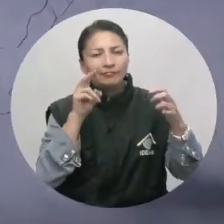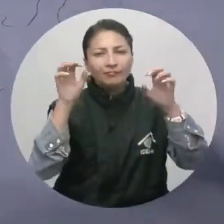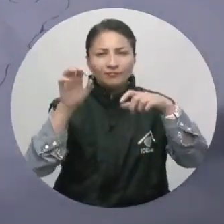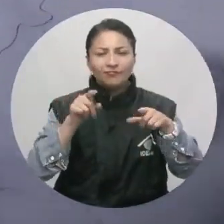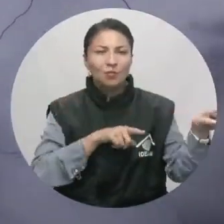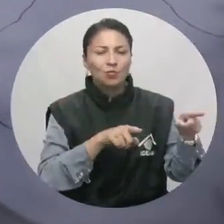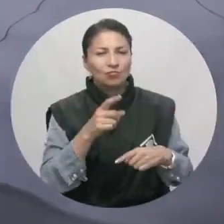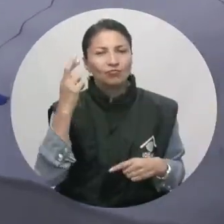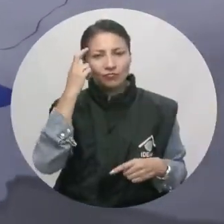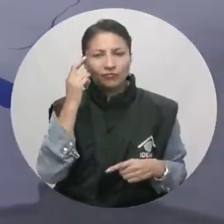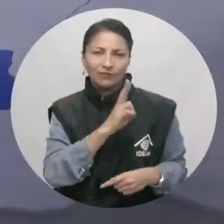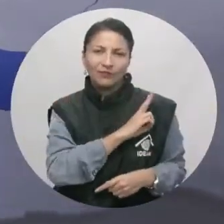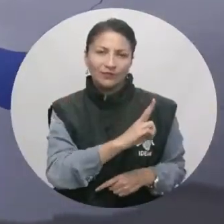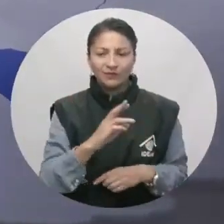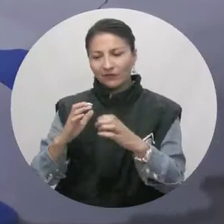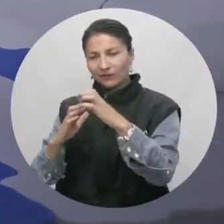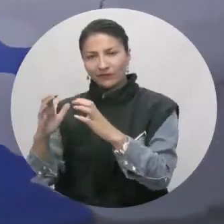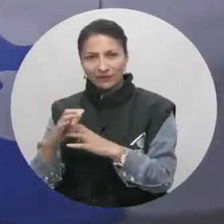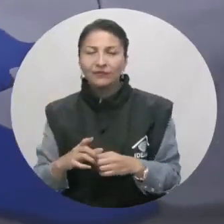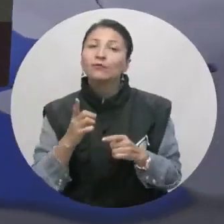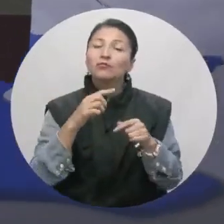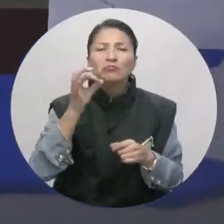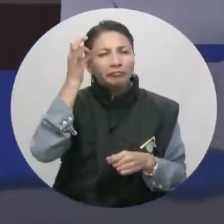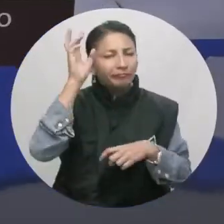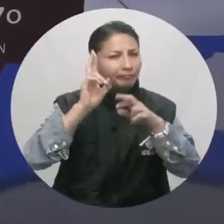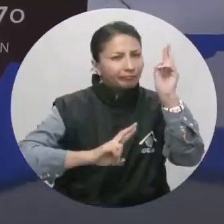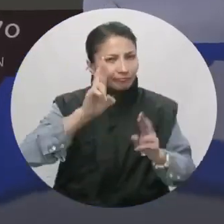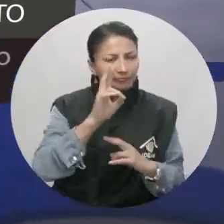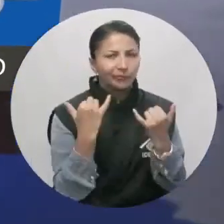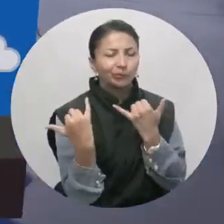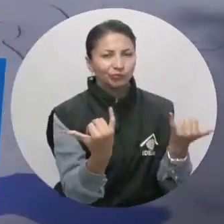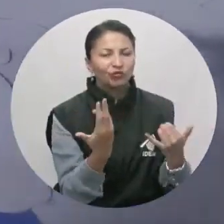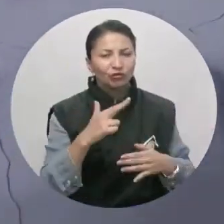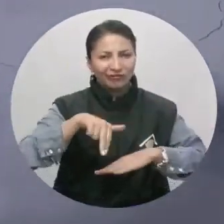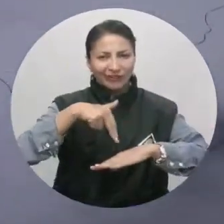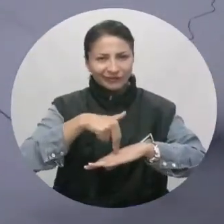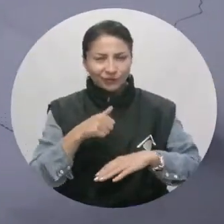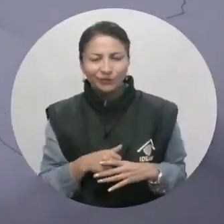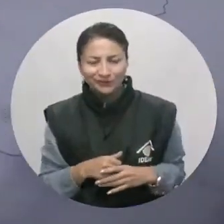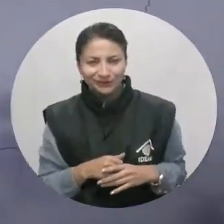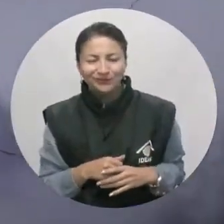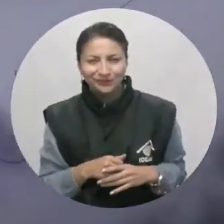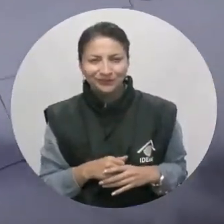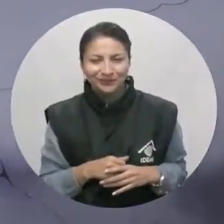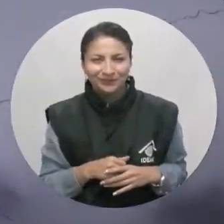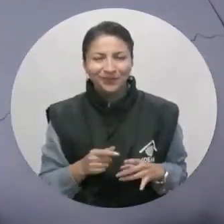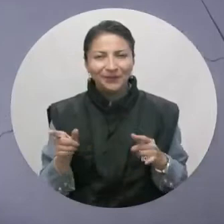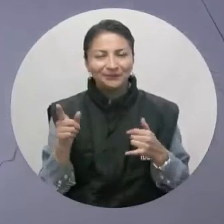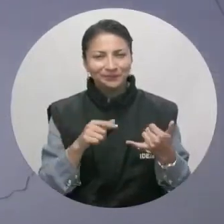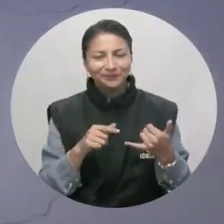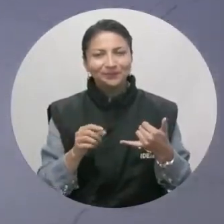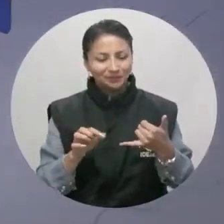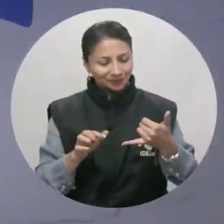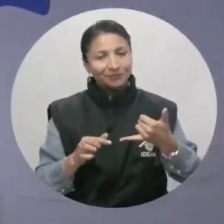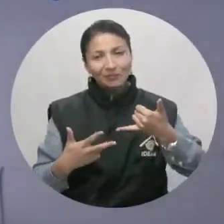litoral pacífico, tenemos lluvias que se concentrarán en el Valle del Cauca, Cauca y Nariño, con mayor intensidad en el Chocó. Hacia